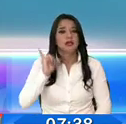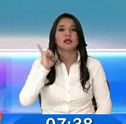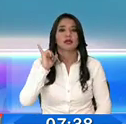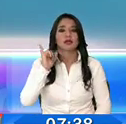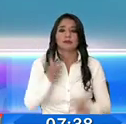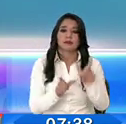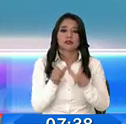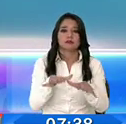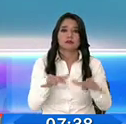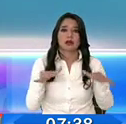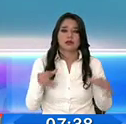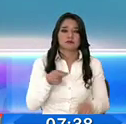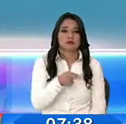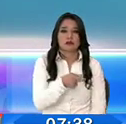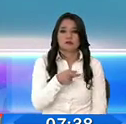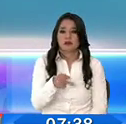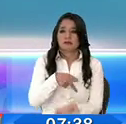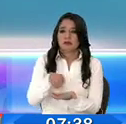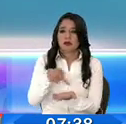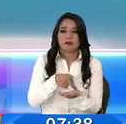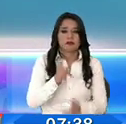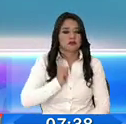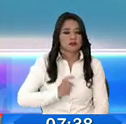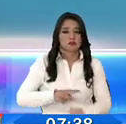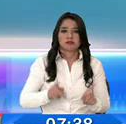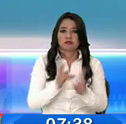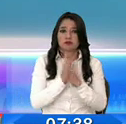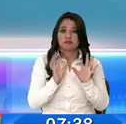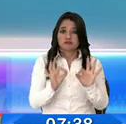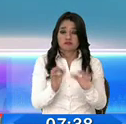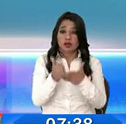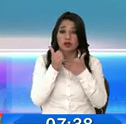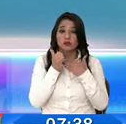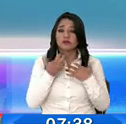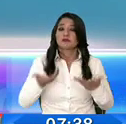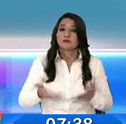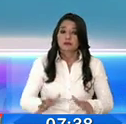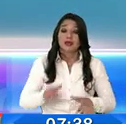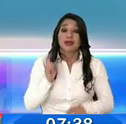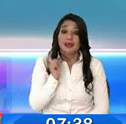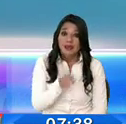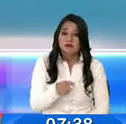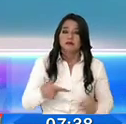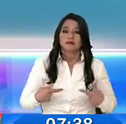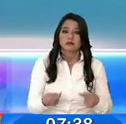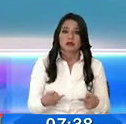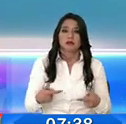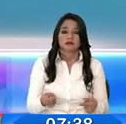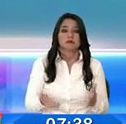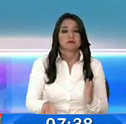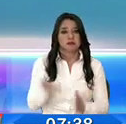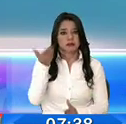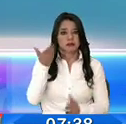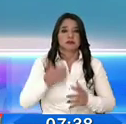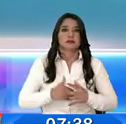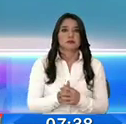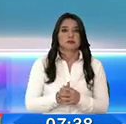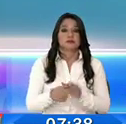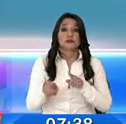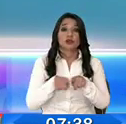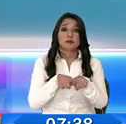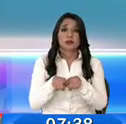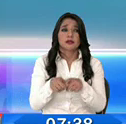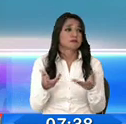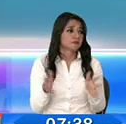personal en personal que realmente no es productivo para nosotros y eso los costos van aumentando no somos competitivos